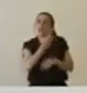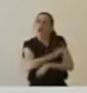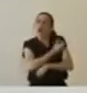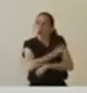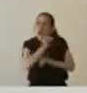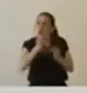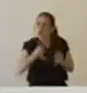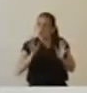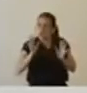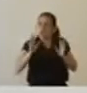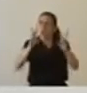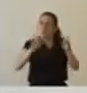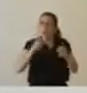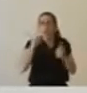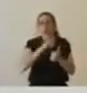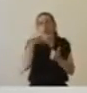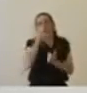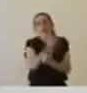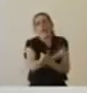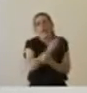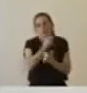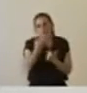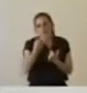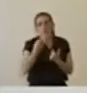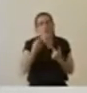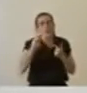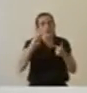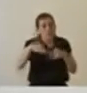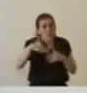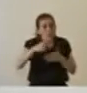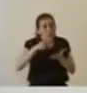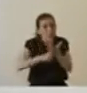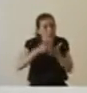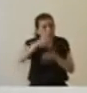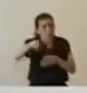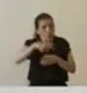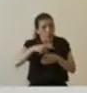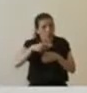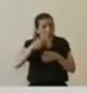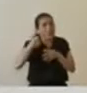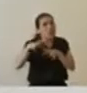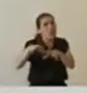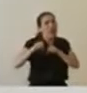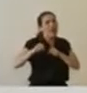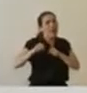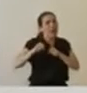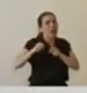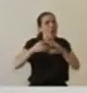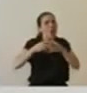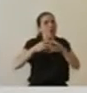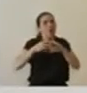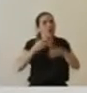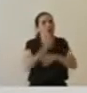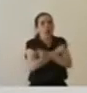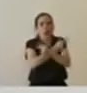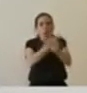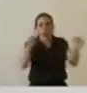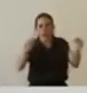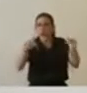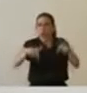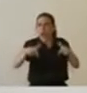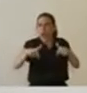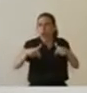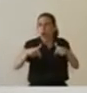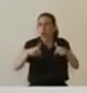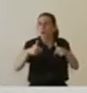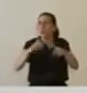con ese tipo de vacunas y otras también, ¿no? En este caso, ¿se va a tomar alguna decisión de adelantar la campaña también en la Argentina